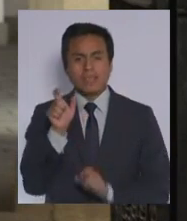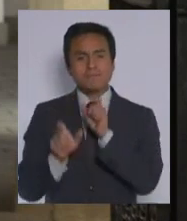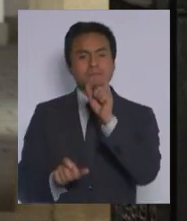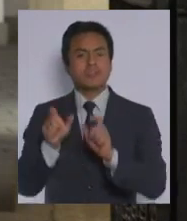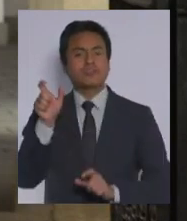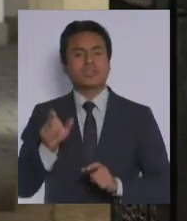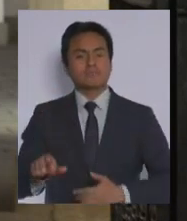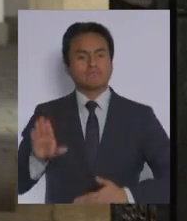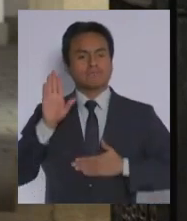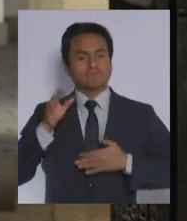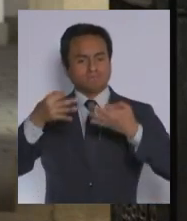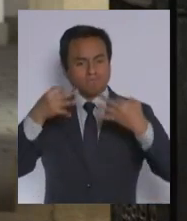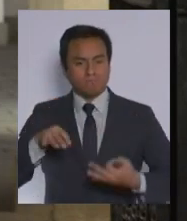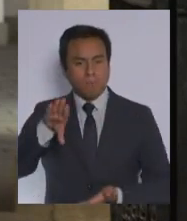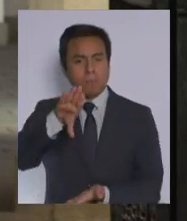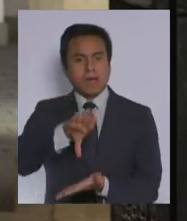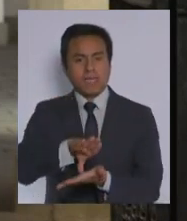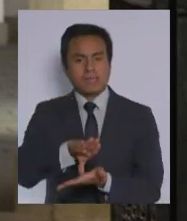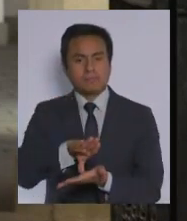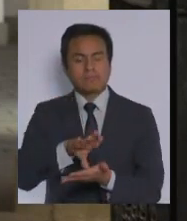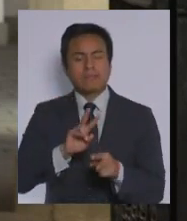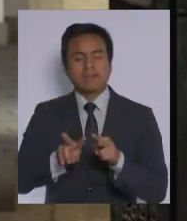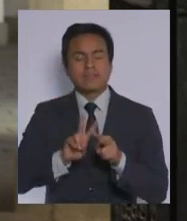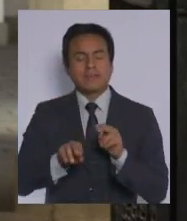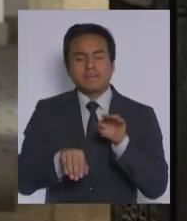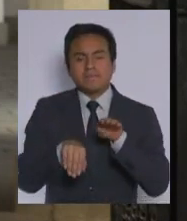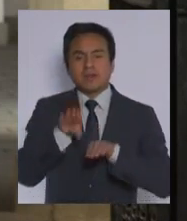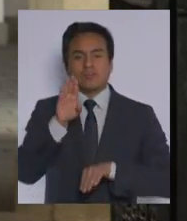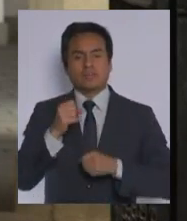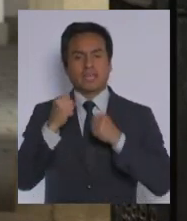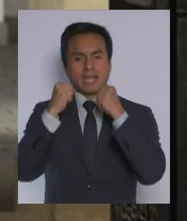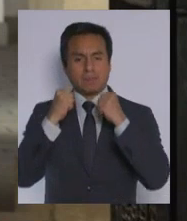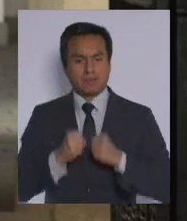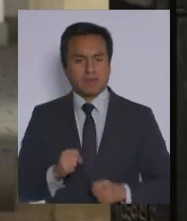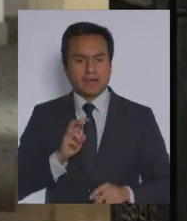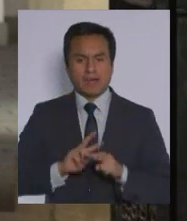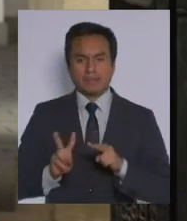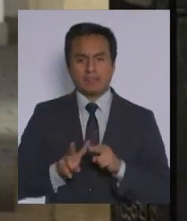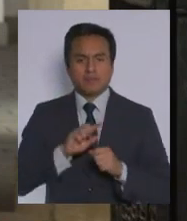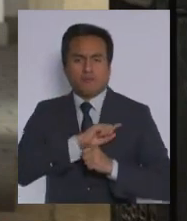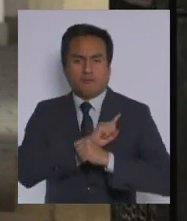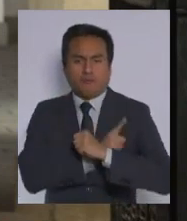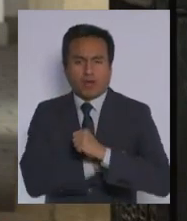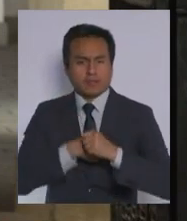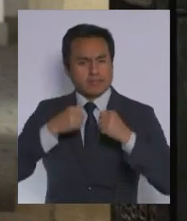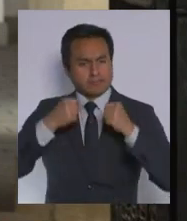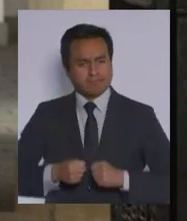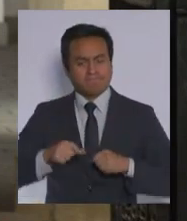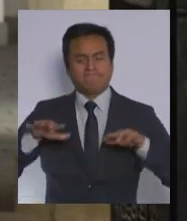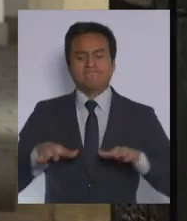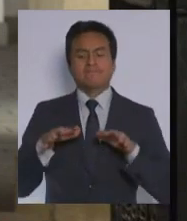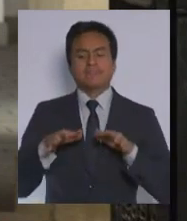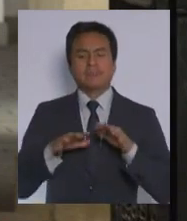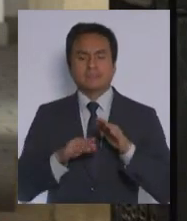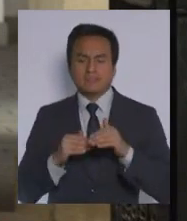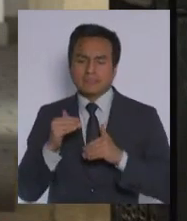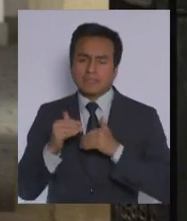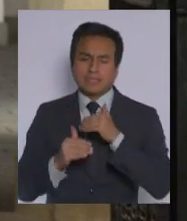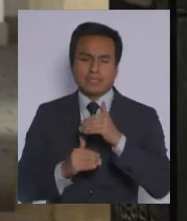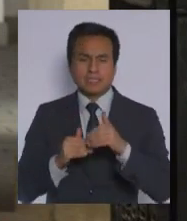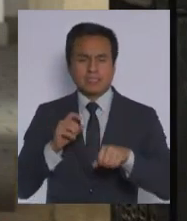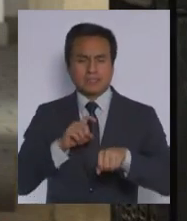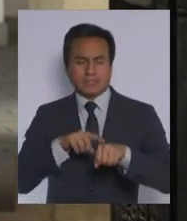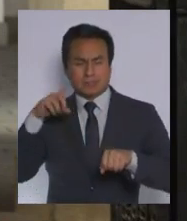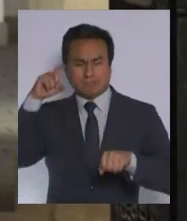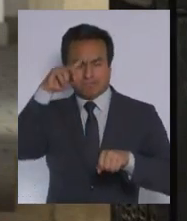personas comprometidas con su país sacan la mayor capacidad la mayor fuerza posible para salir de ese momento